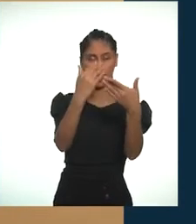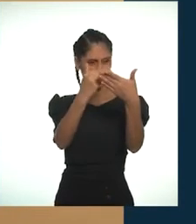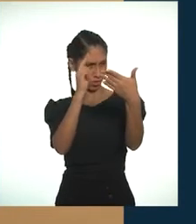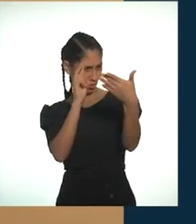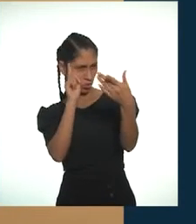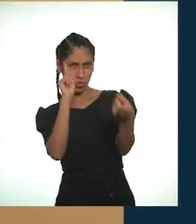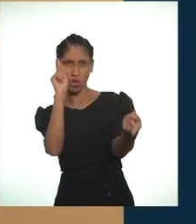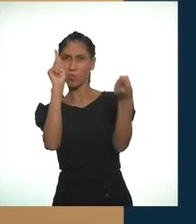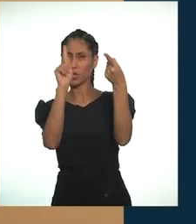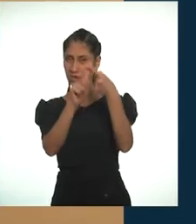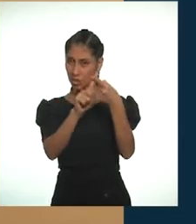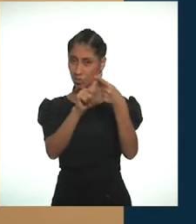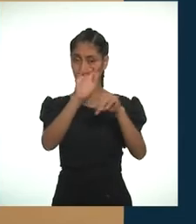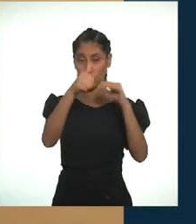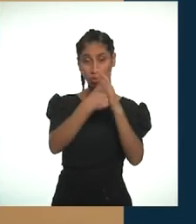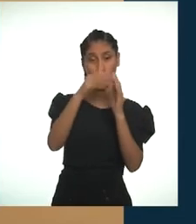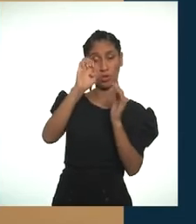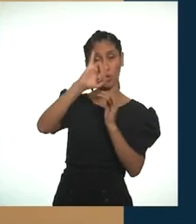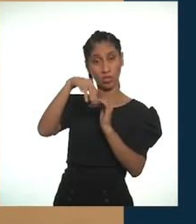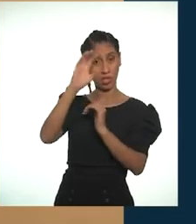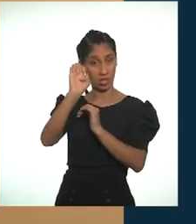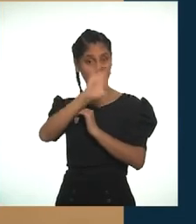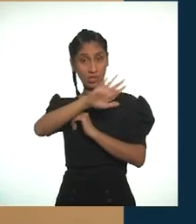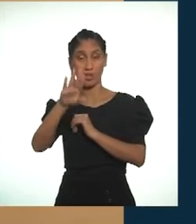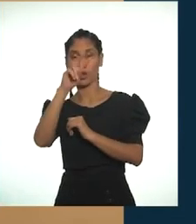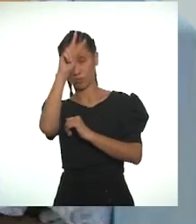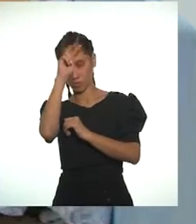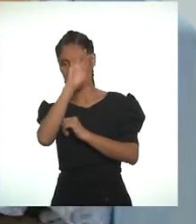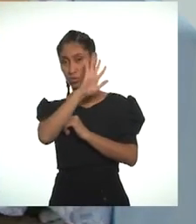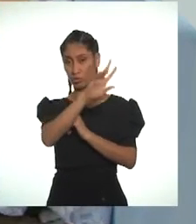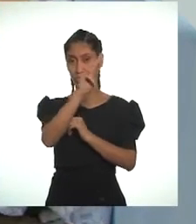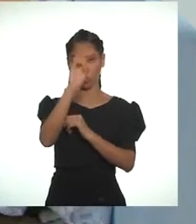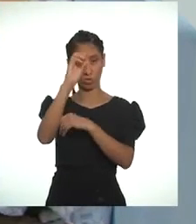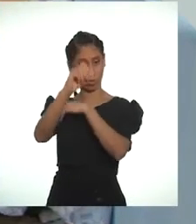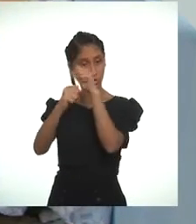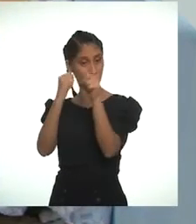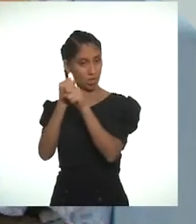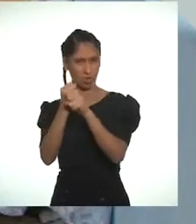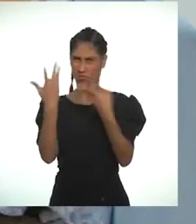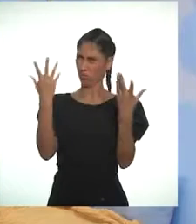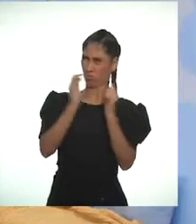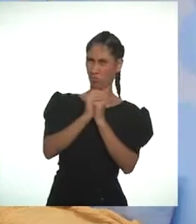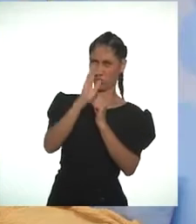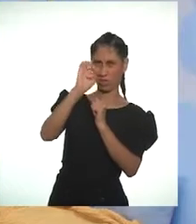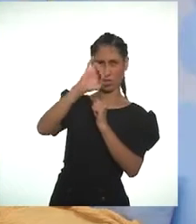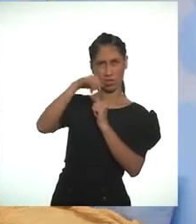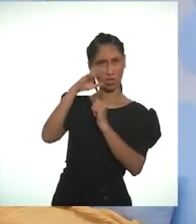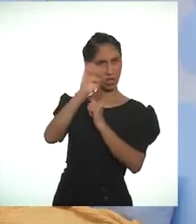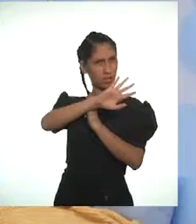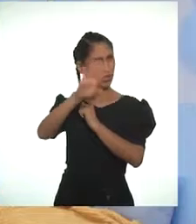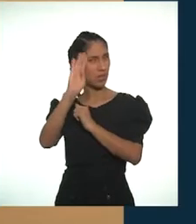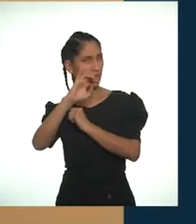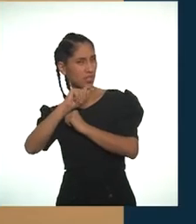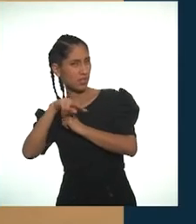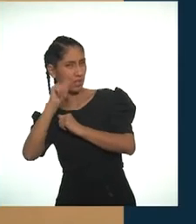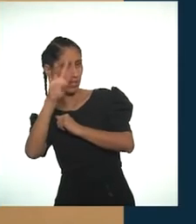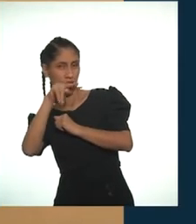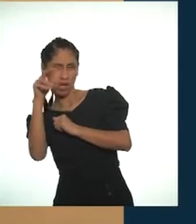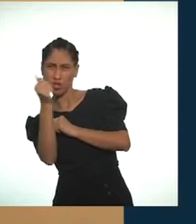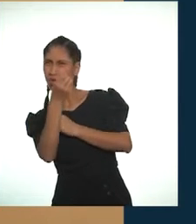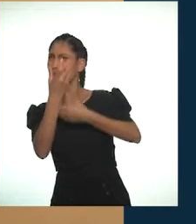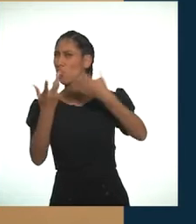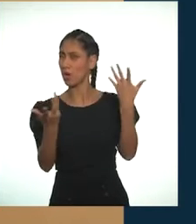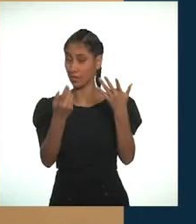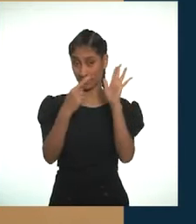los objetivos de los ejes del Bicentenario. ¿Ejes del Bicentenario? ¿Cuáles son?